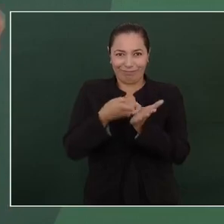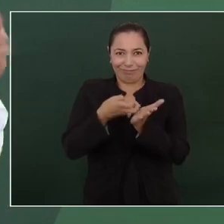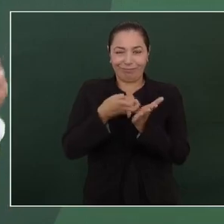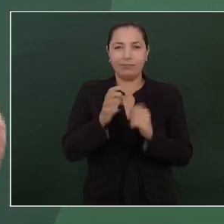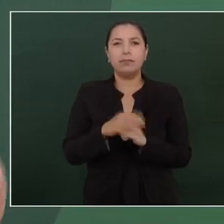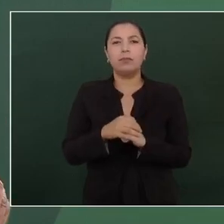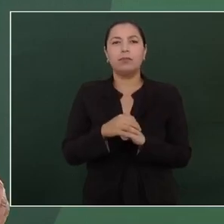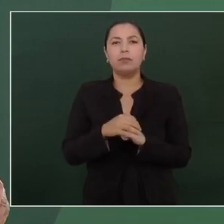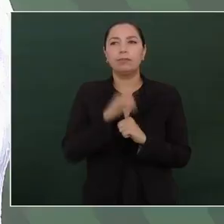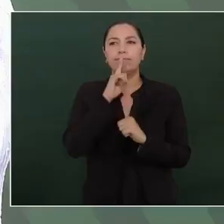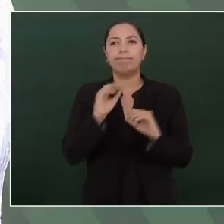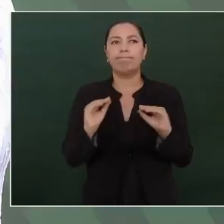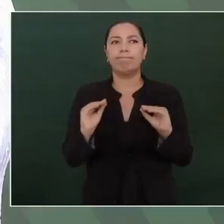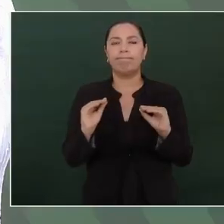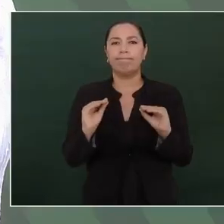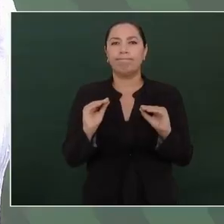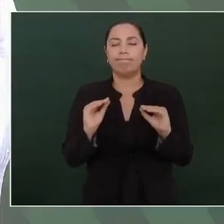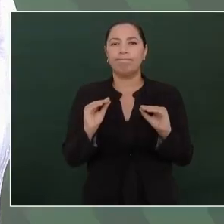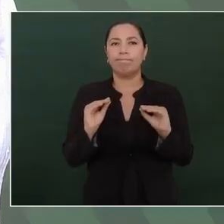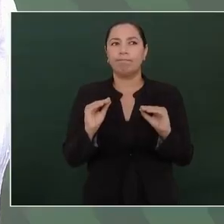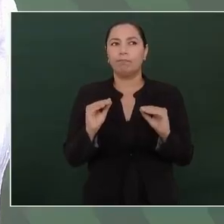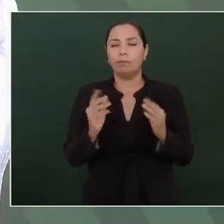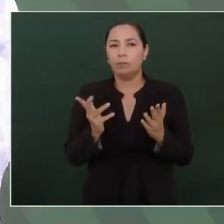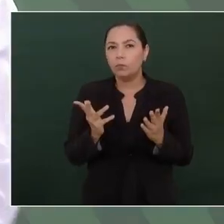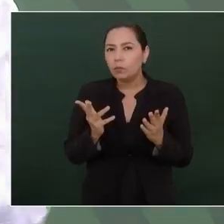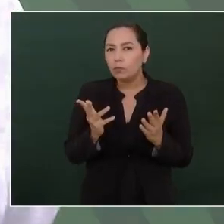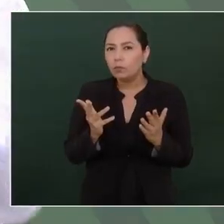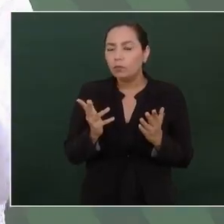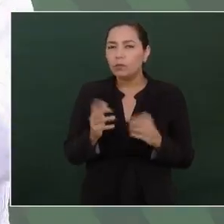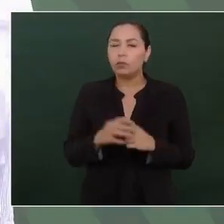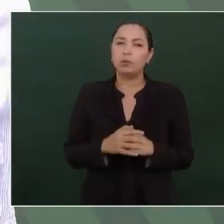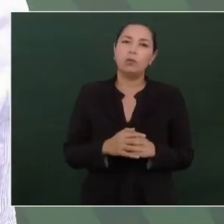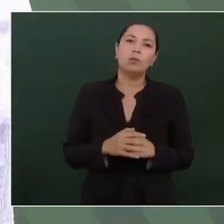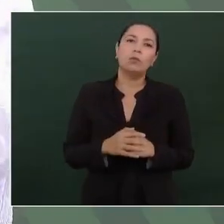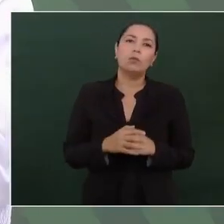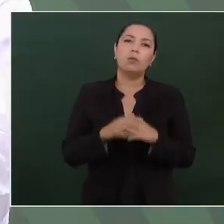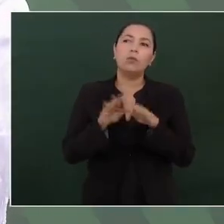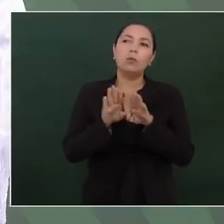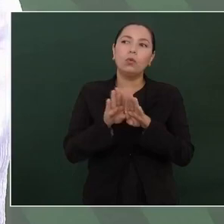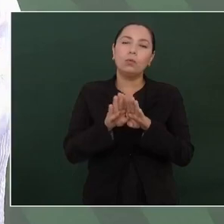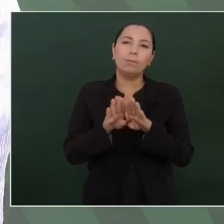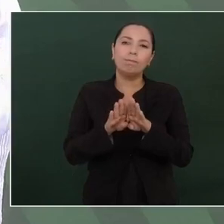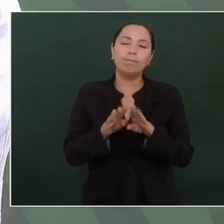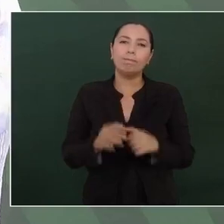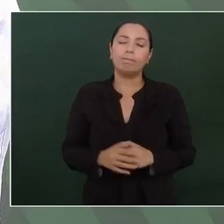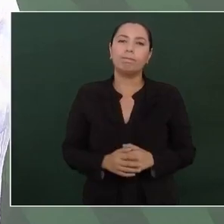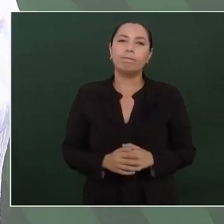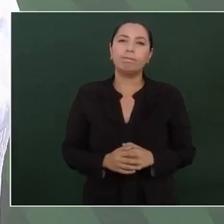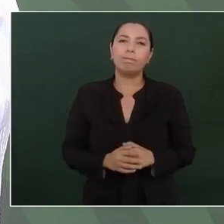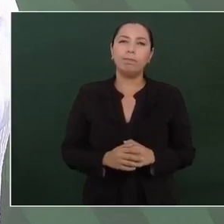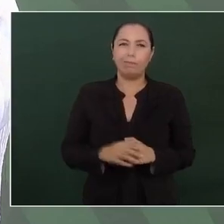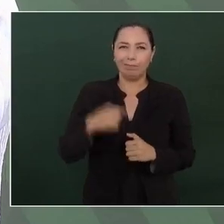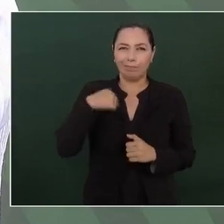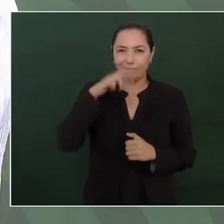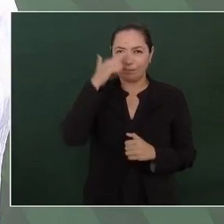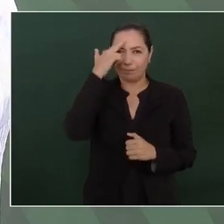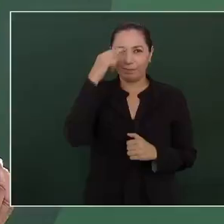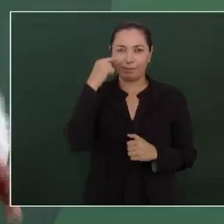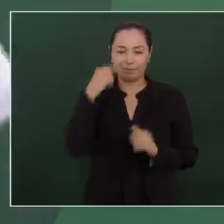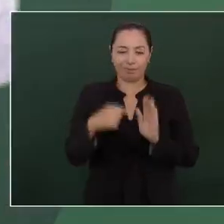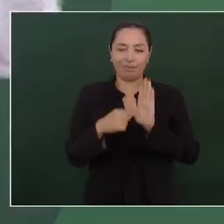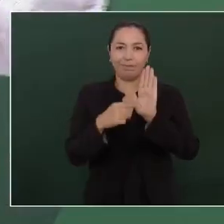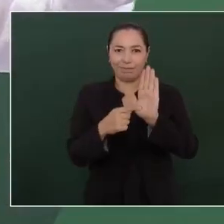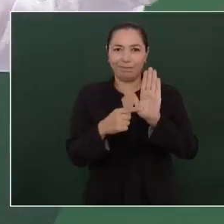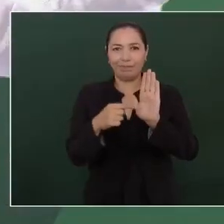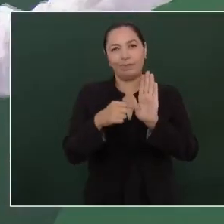se calla, ya les puse el caso